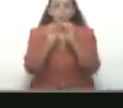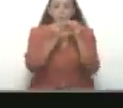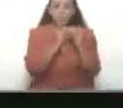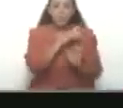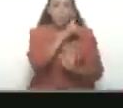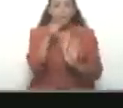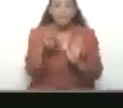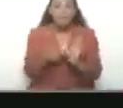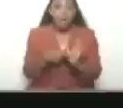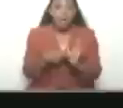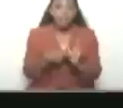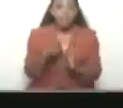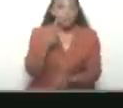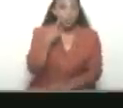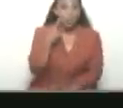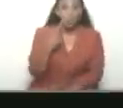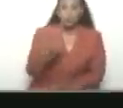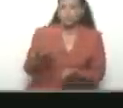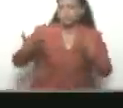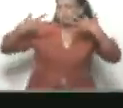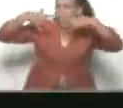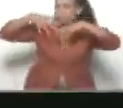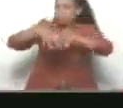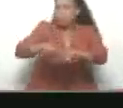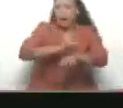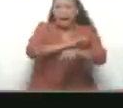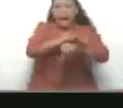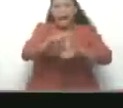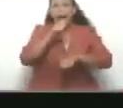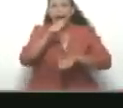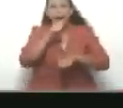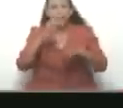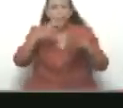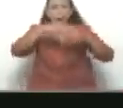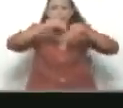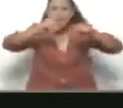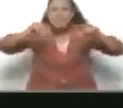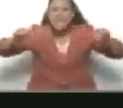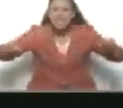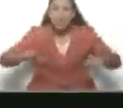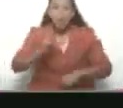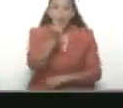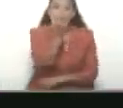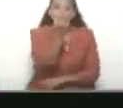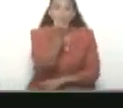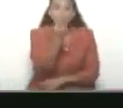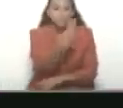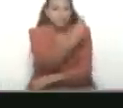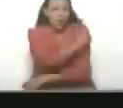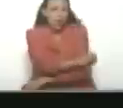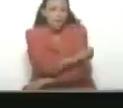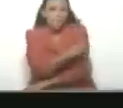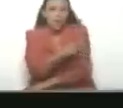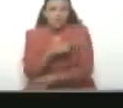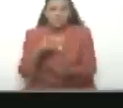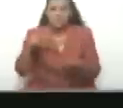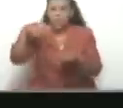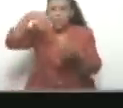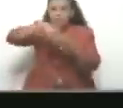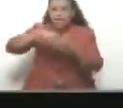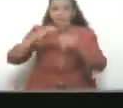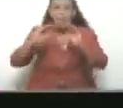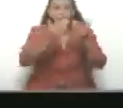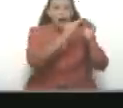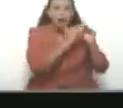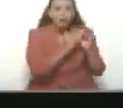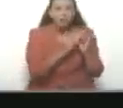totalmente que se destruyeron tapiados por el barro 11 consultorios populares Brisas de